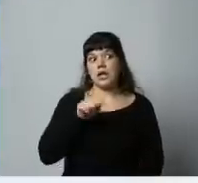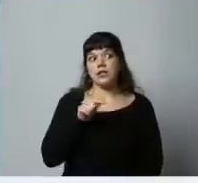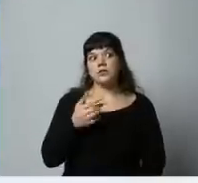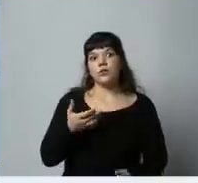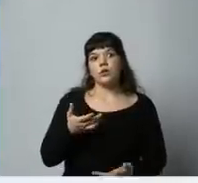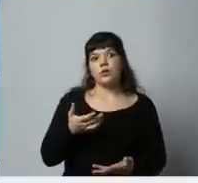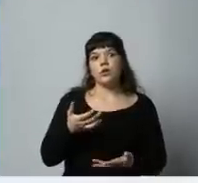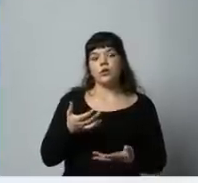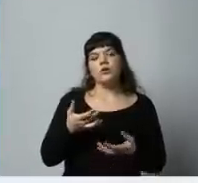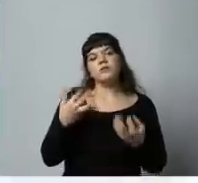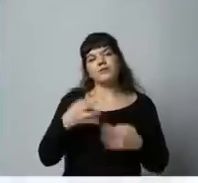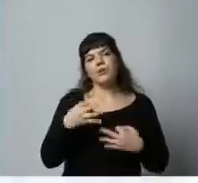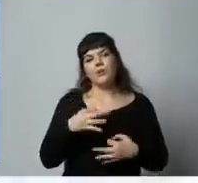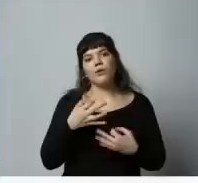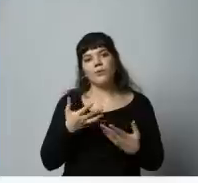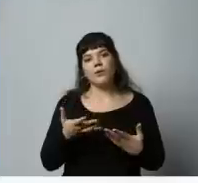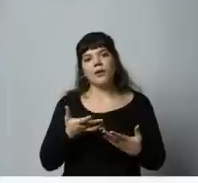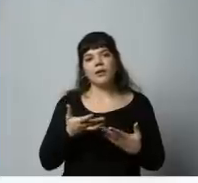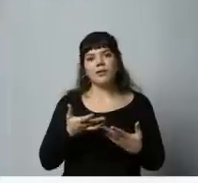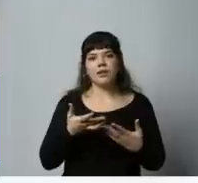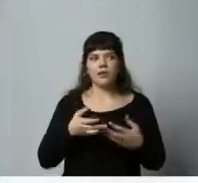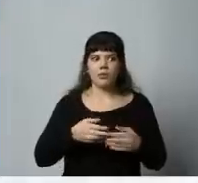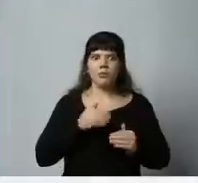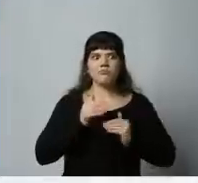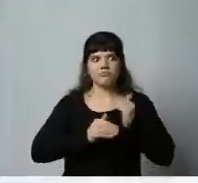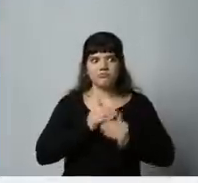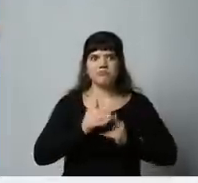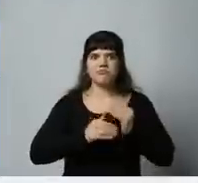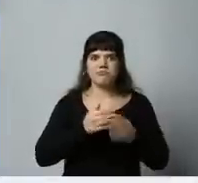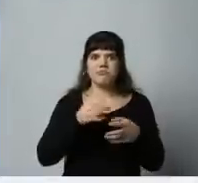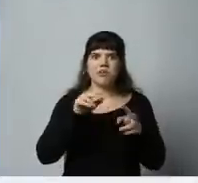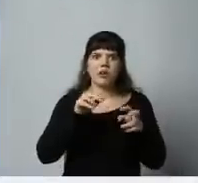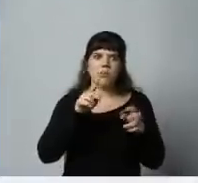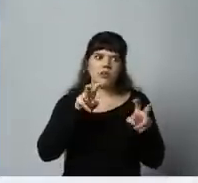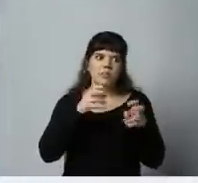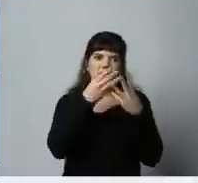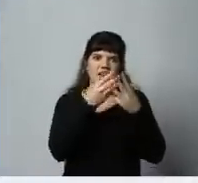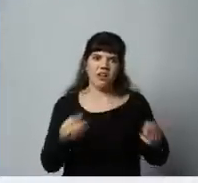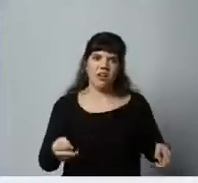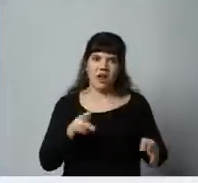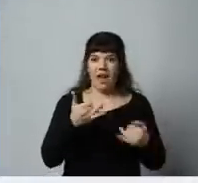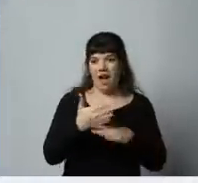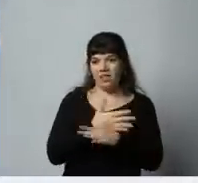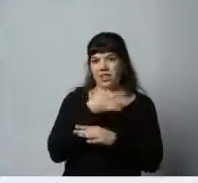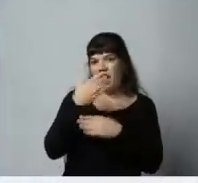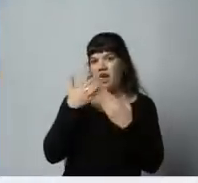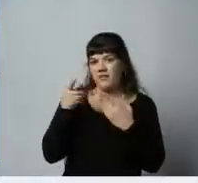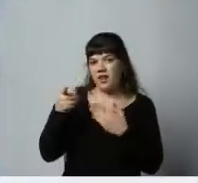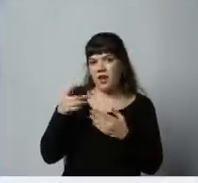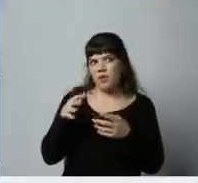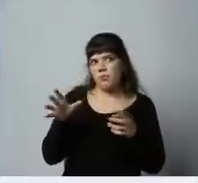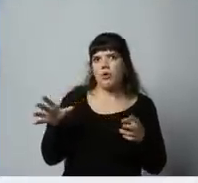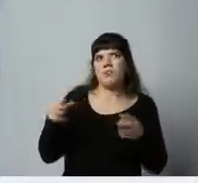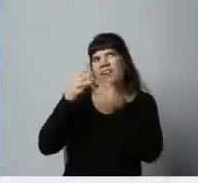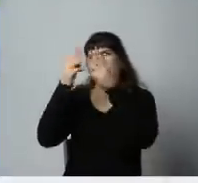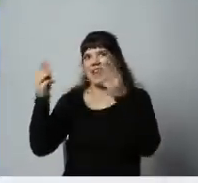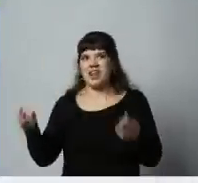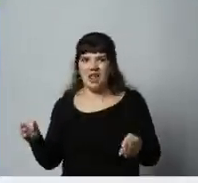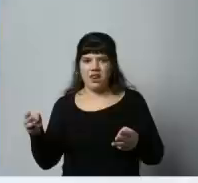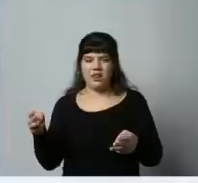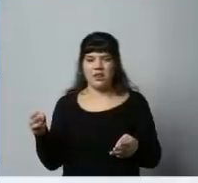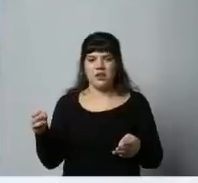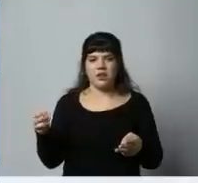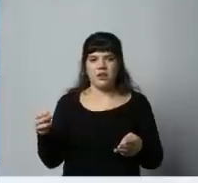va seguramente es una batalla que antecede el planteo general que vos hiciste que es contra todo el modelo digamos No acá el problema